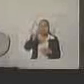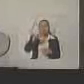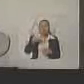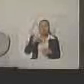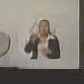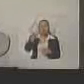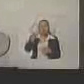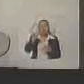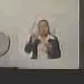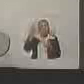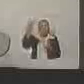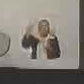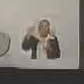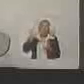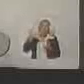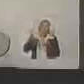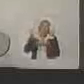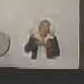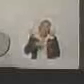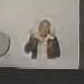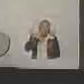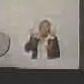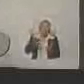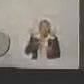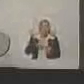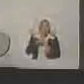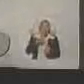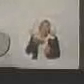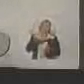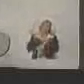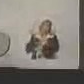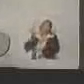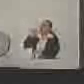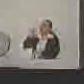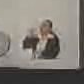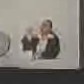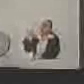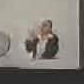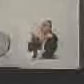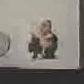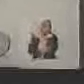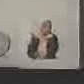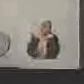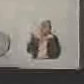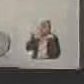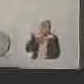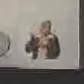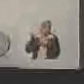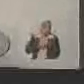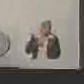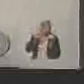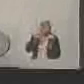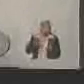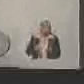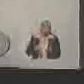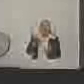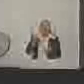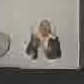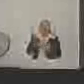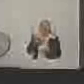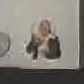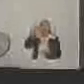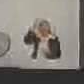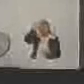PAN primero por tradición. Después, casi es cultural, me explicaba una serie de